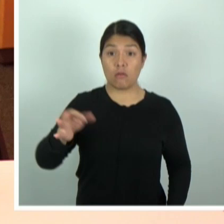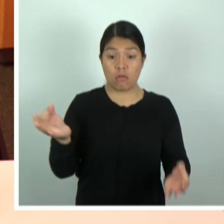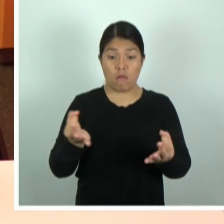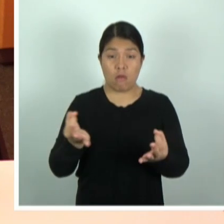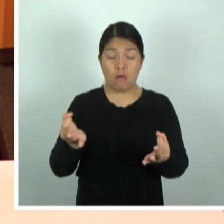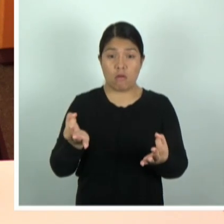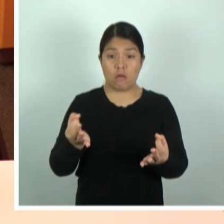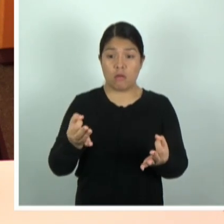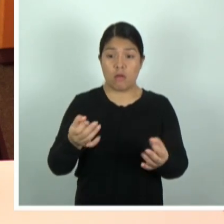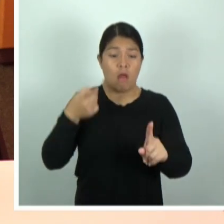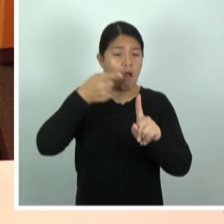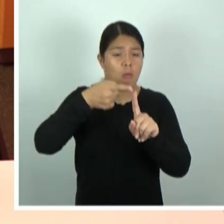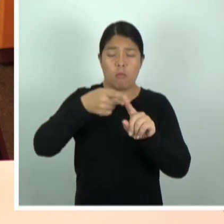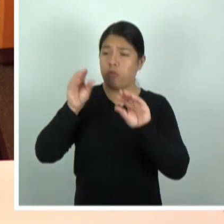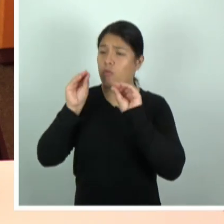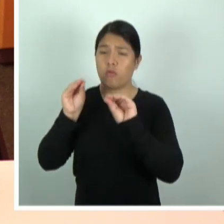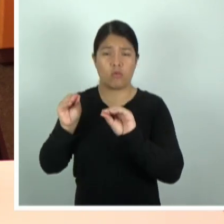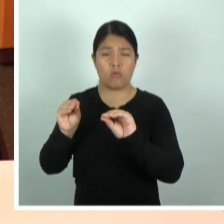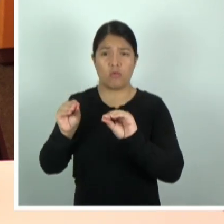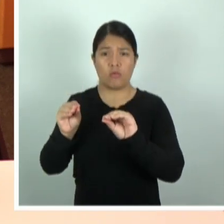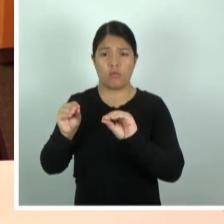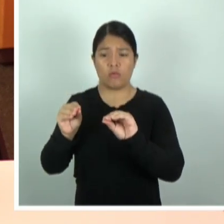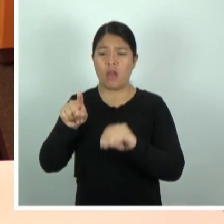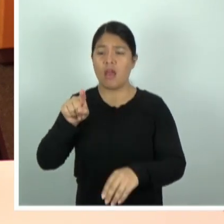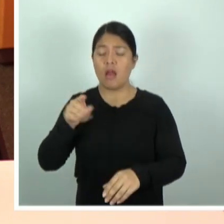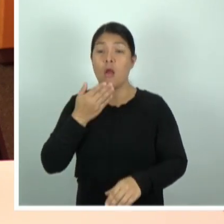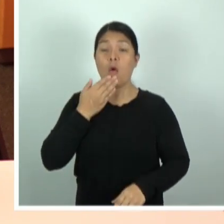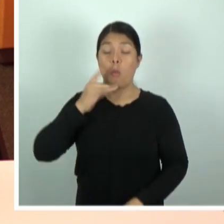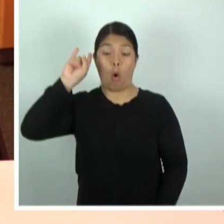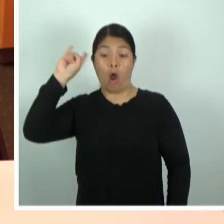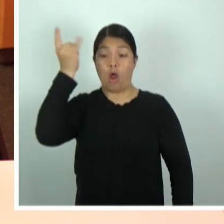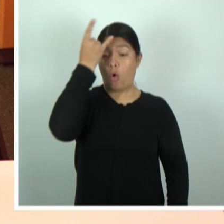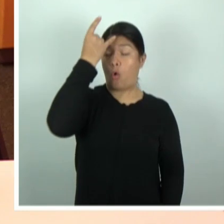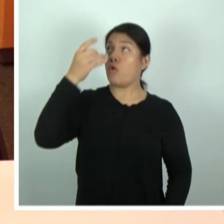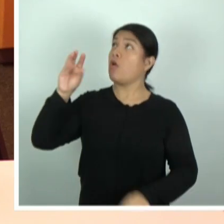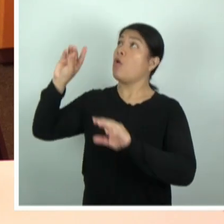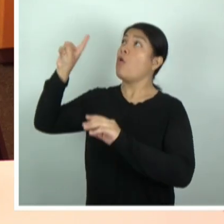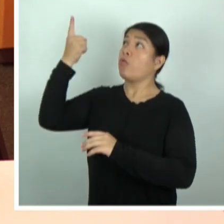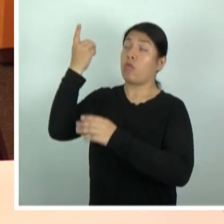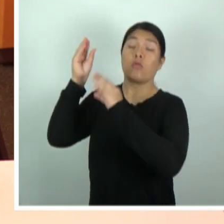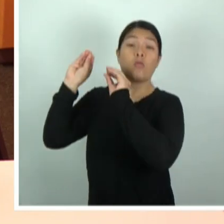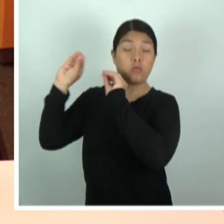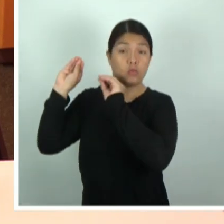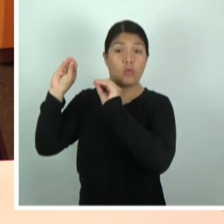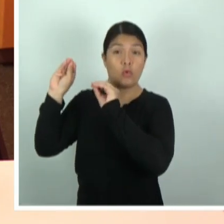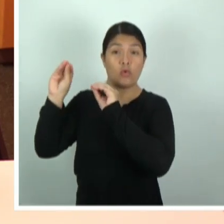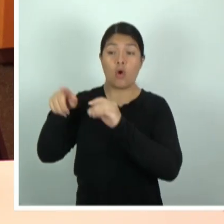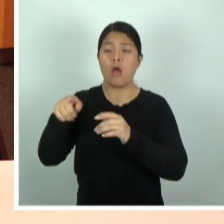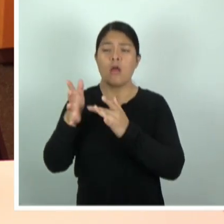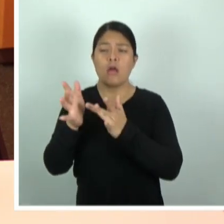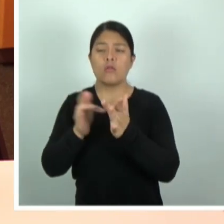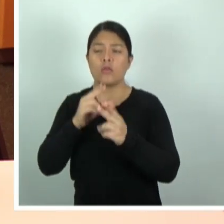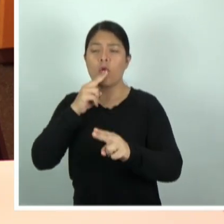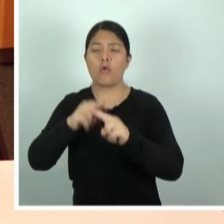Todo eso era el propósito de su vida, el Cordero de Dios. A Jesucristo le llamaban y le llaman